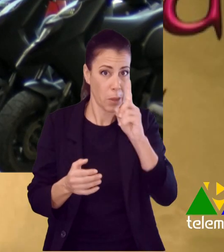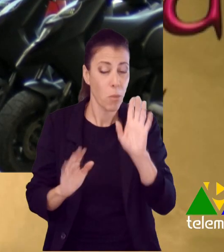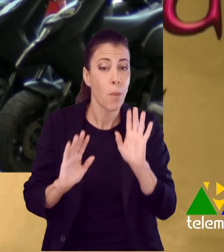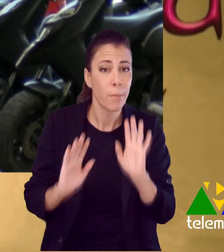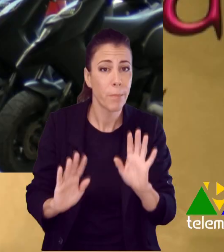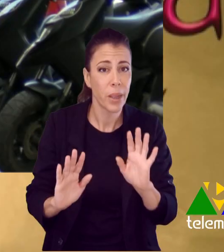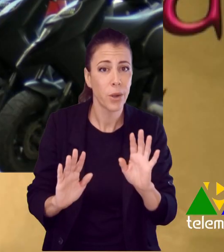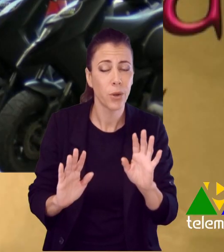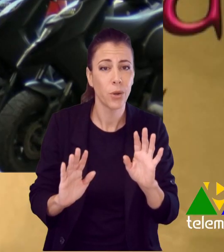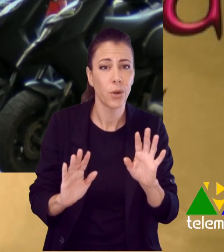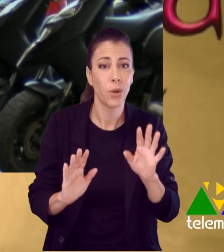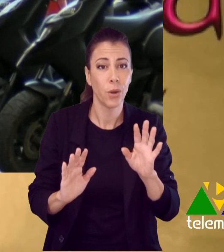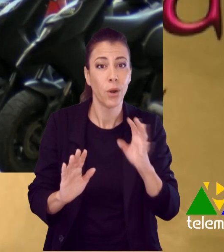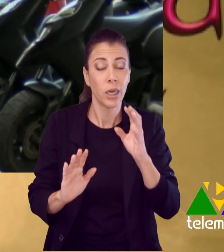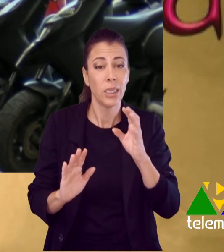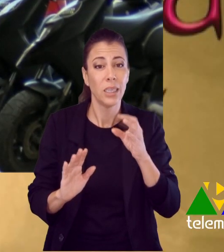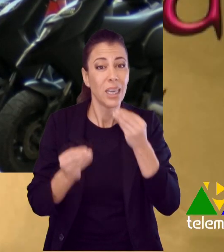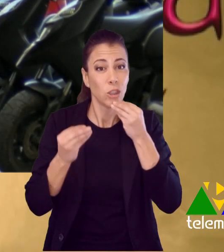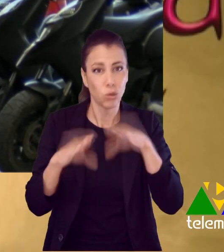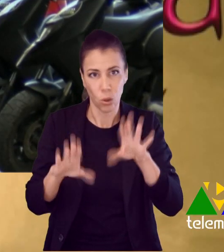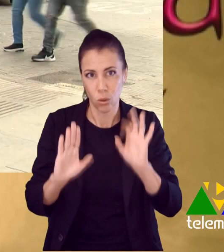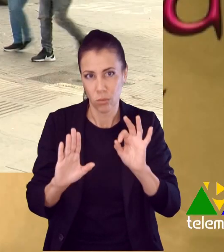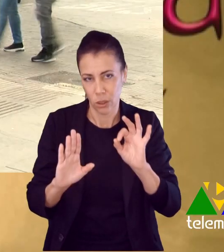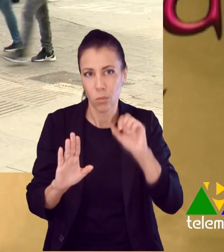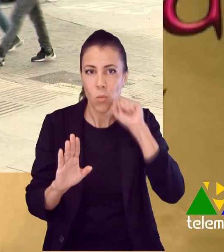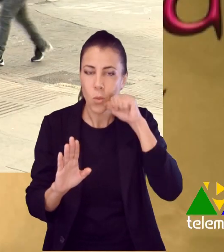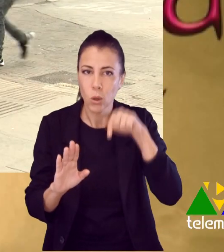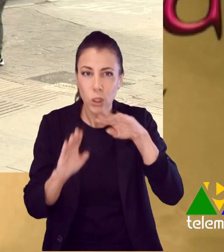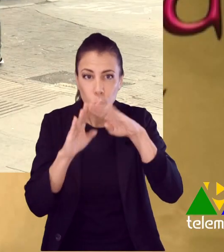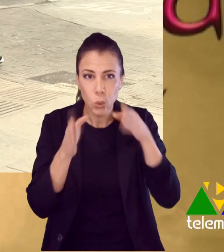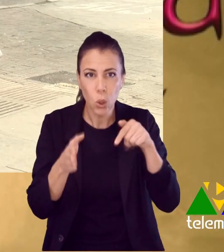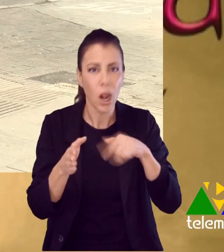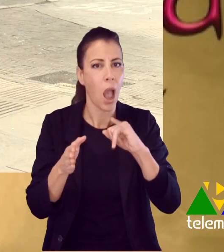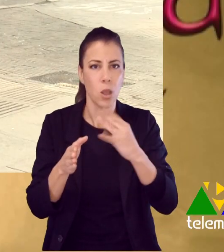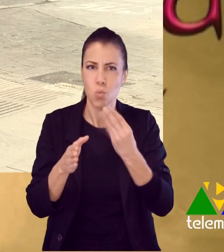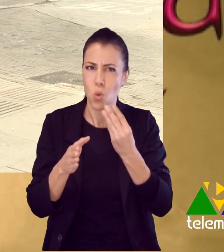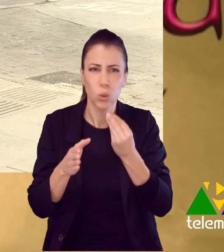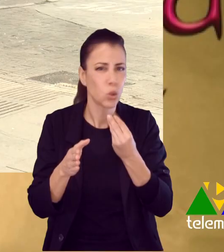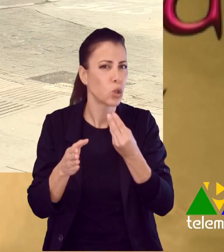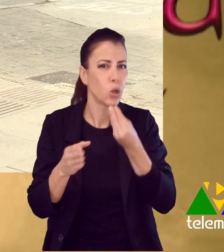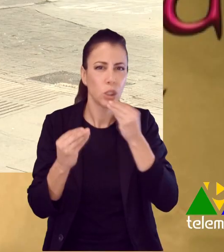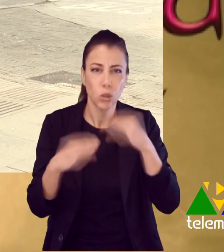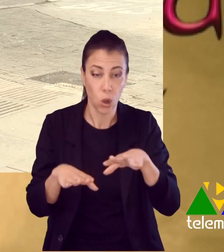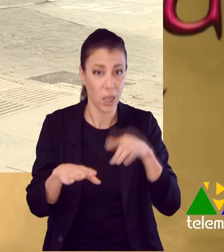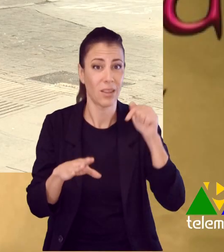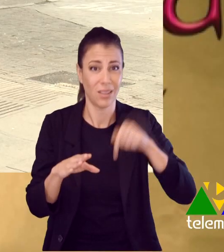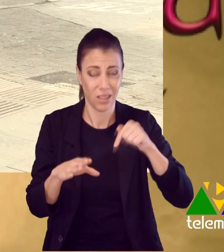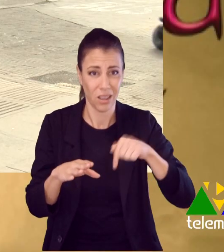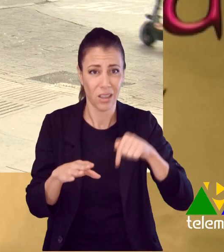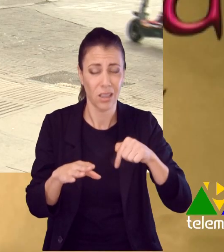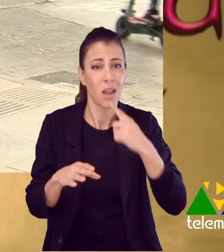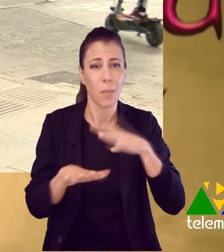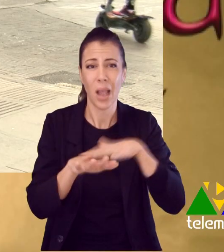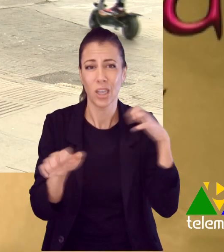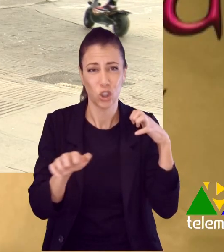pero en las leyendas de los túneles de Motril había muchísimas leyendas de los túneles de Motril. La